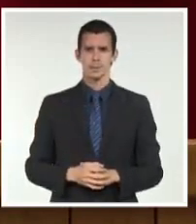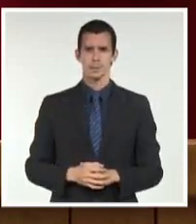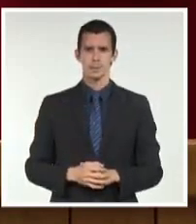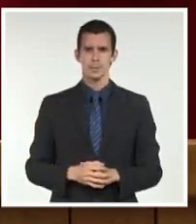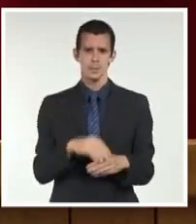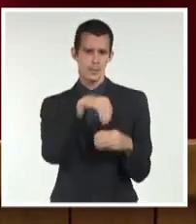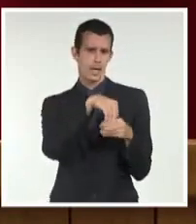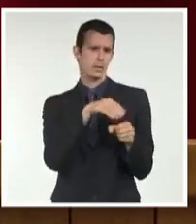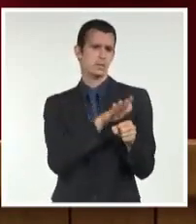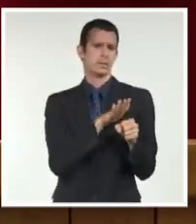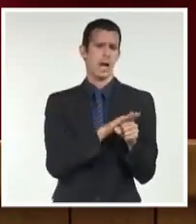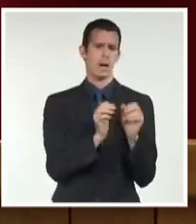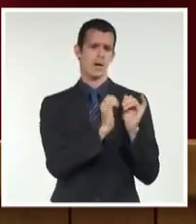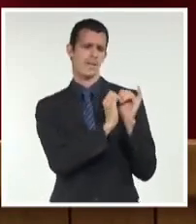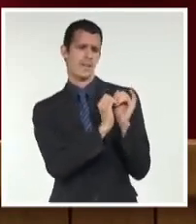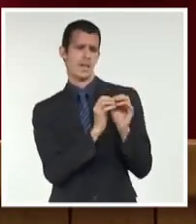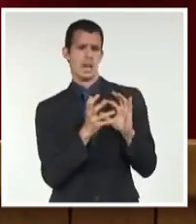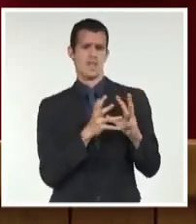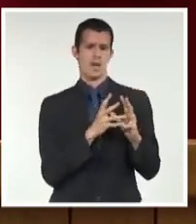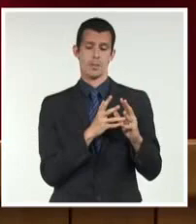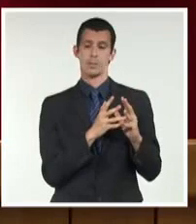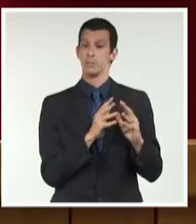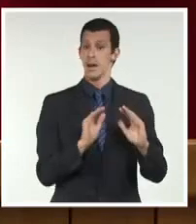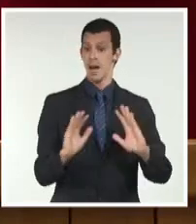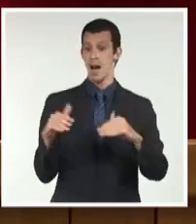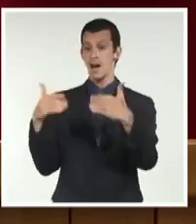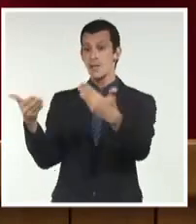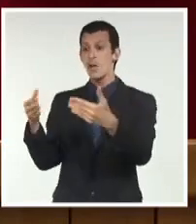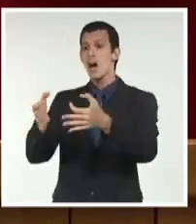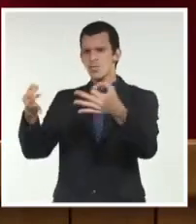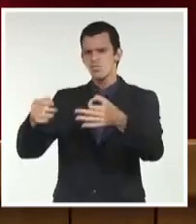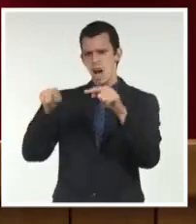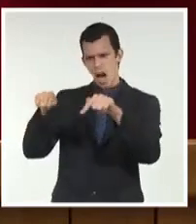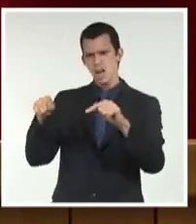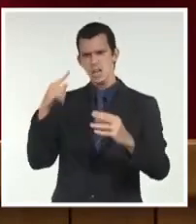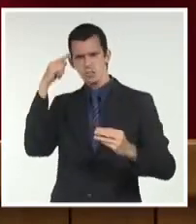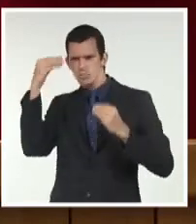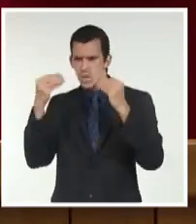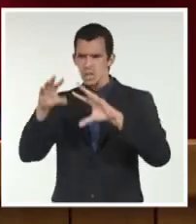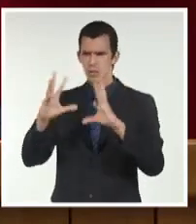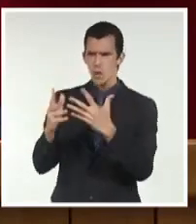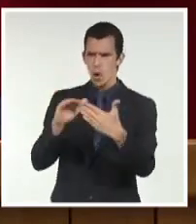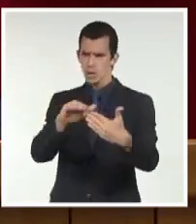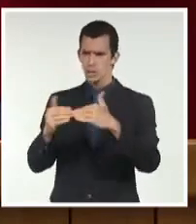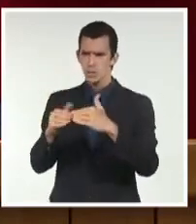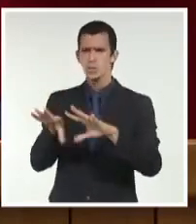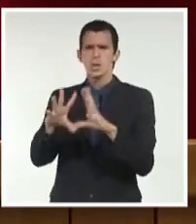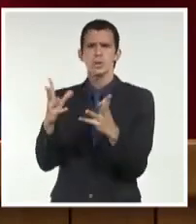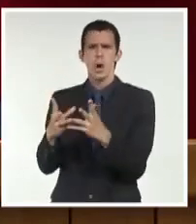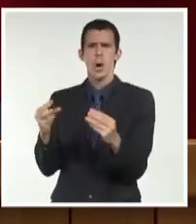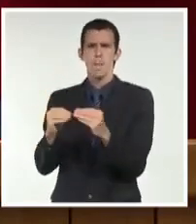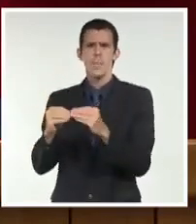élites corporativas y al gran capital transnacional a costa de las mayorías y de la explotación sin límites del